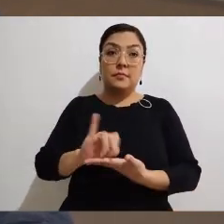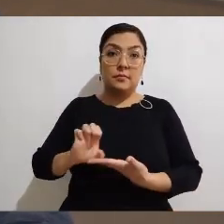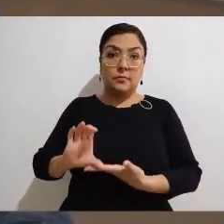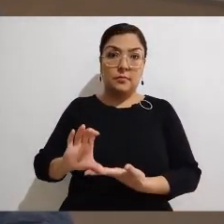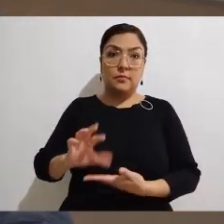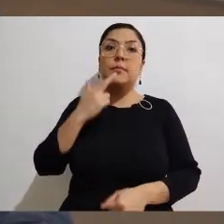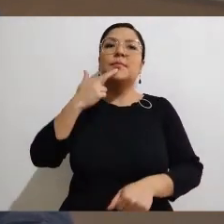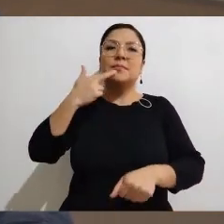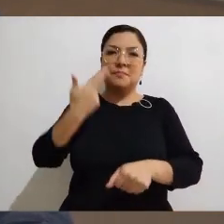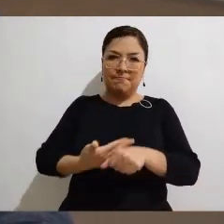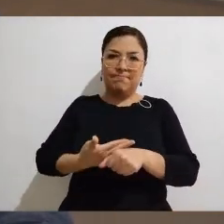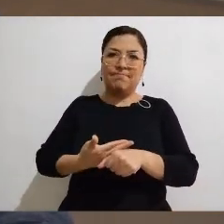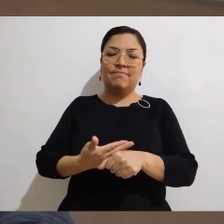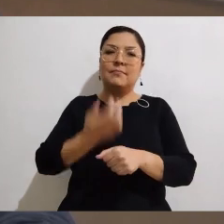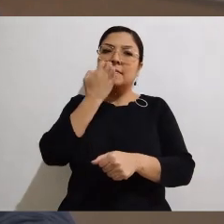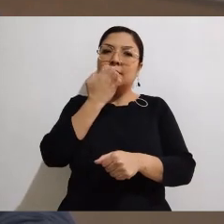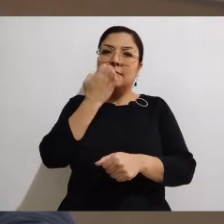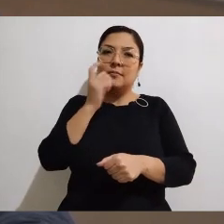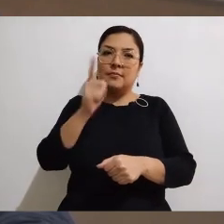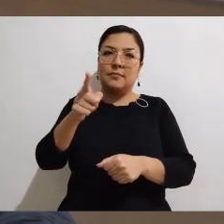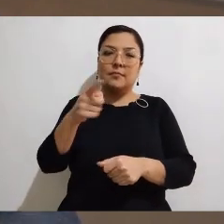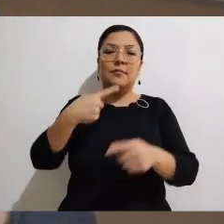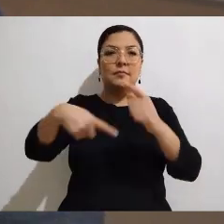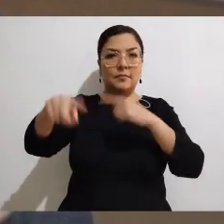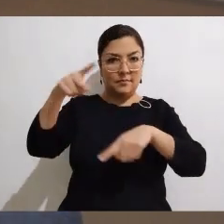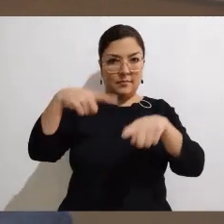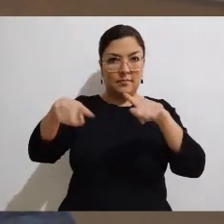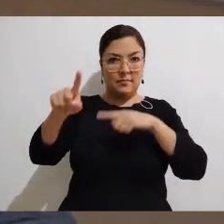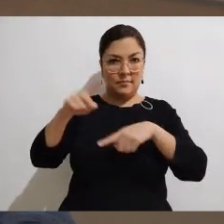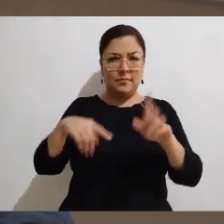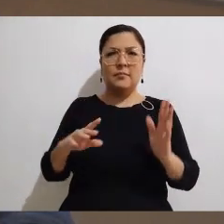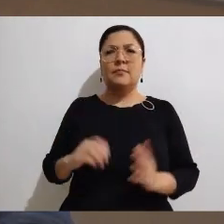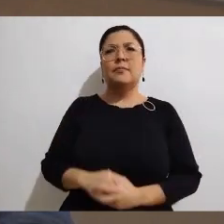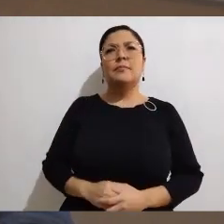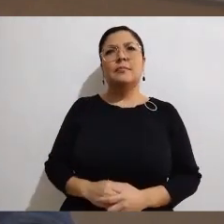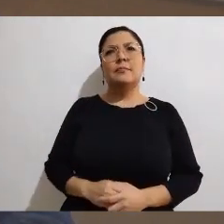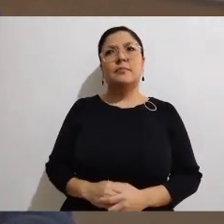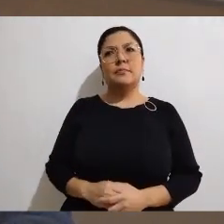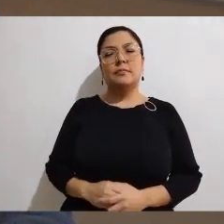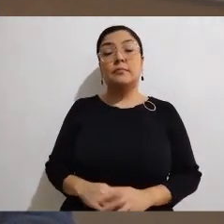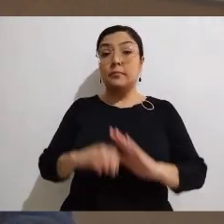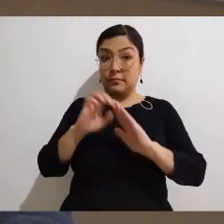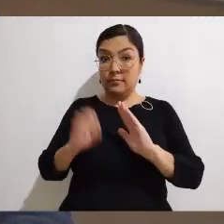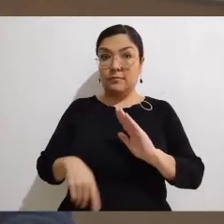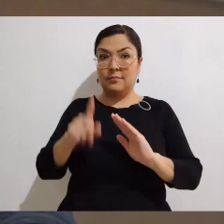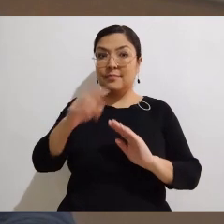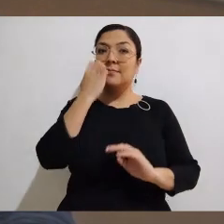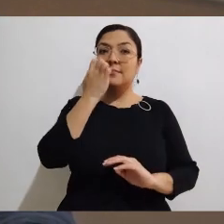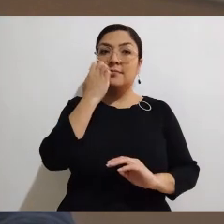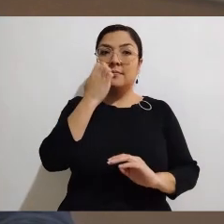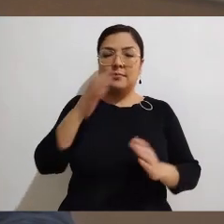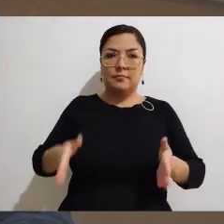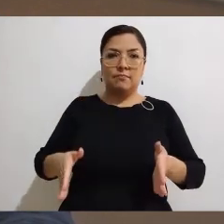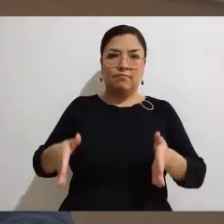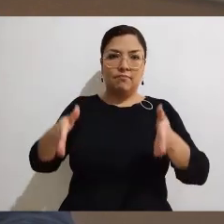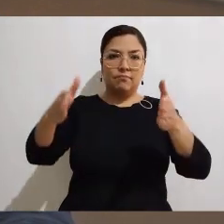instituto y ahí se han realizado a lo largo del tiempo diversas tareas. Recuerdo que la bodega que se ubica ahí mucho tiempo